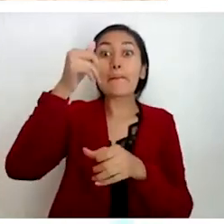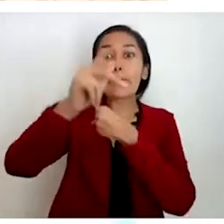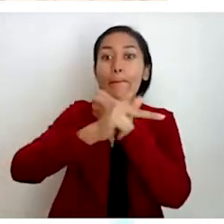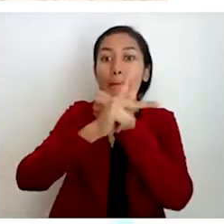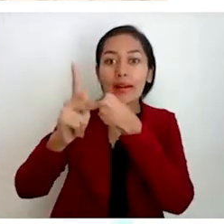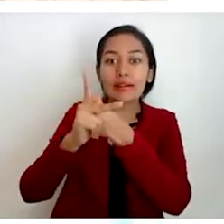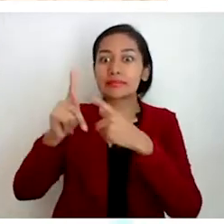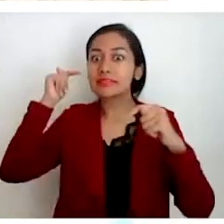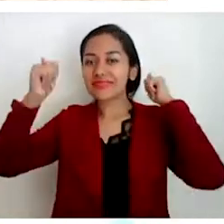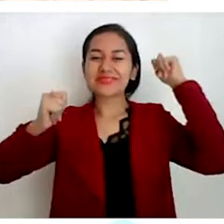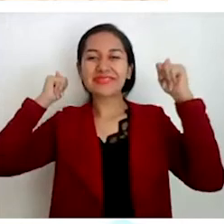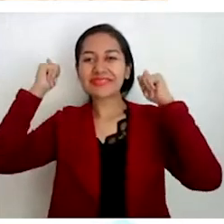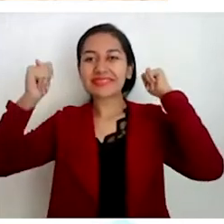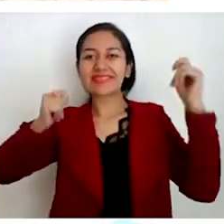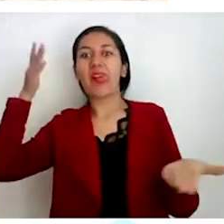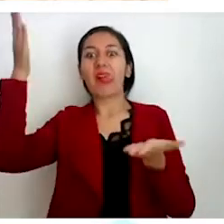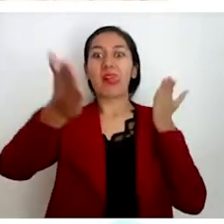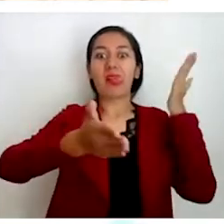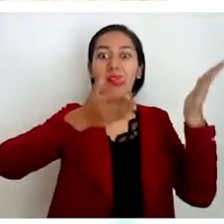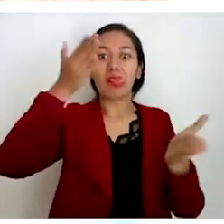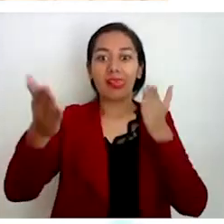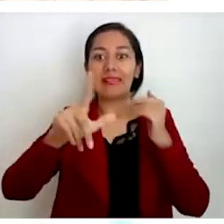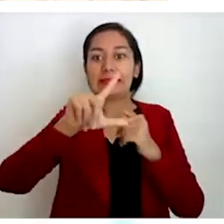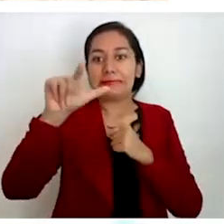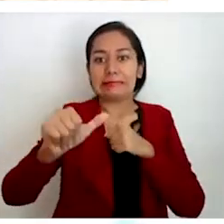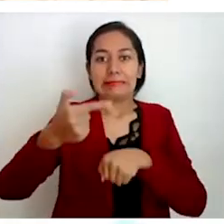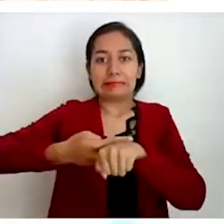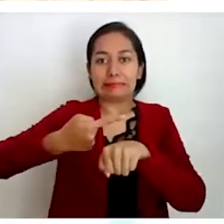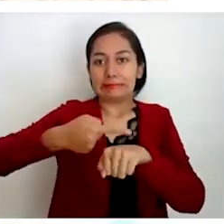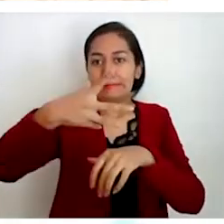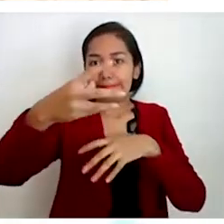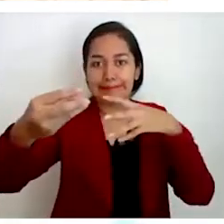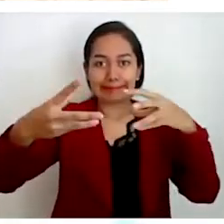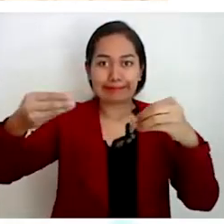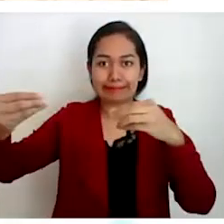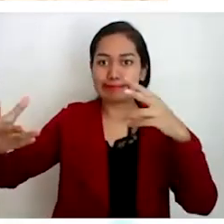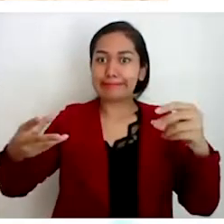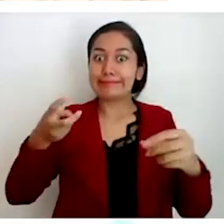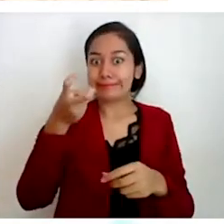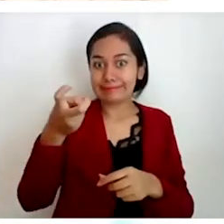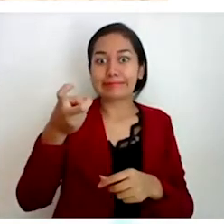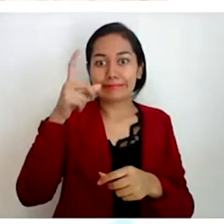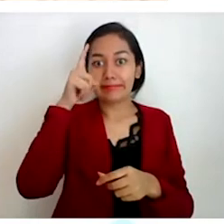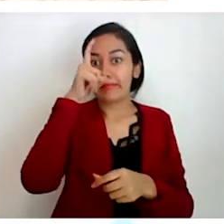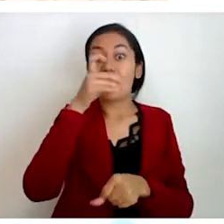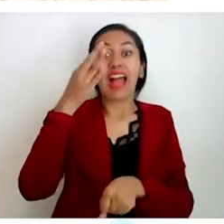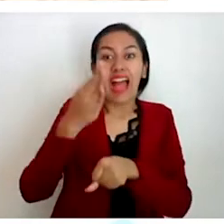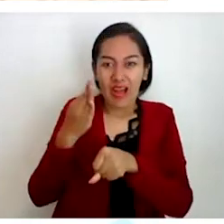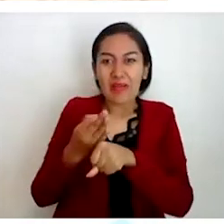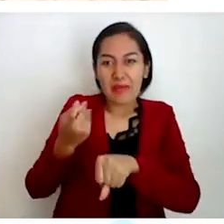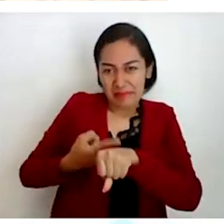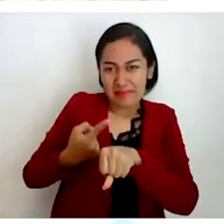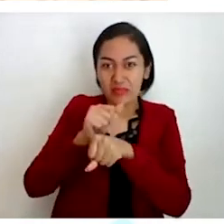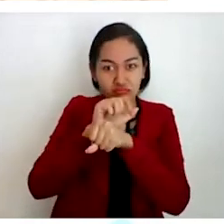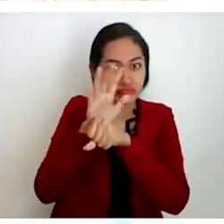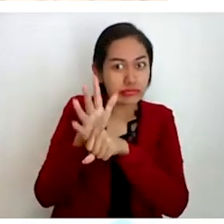fueron de los primeros y el cómo lograr abordar todo esto. Y bueno, es un tema que nos podría dar